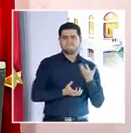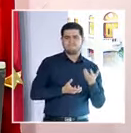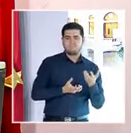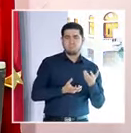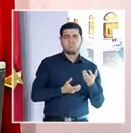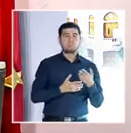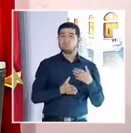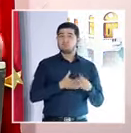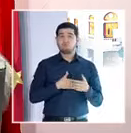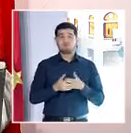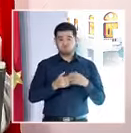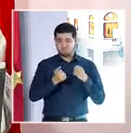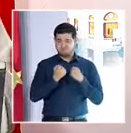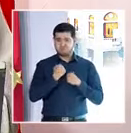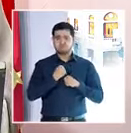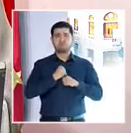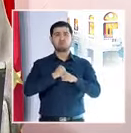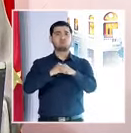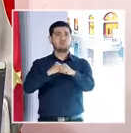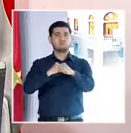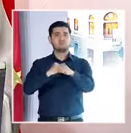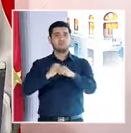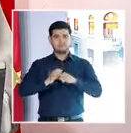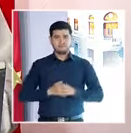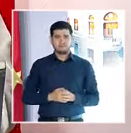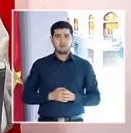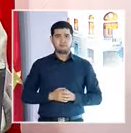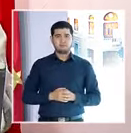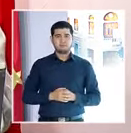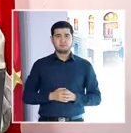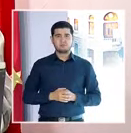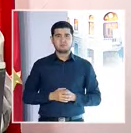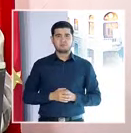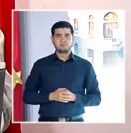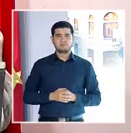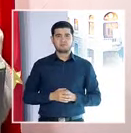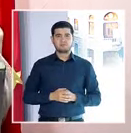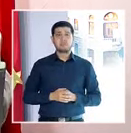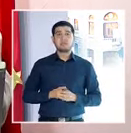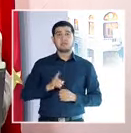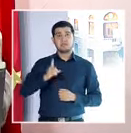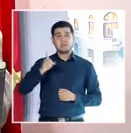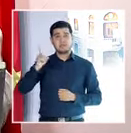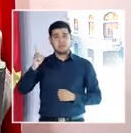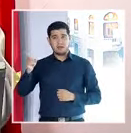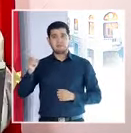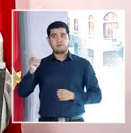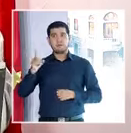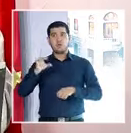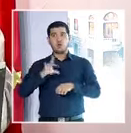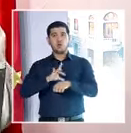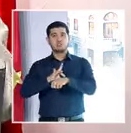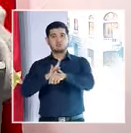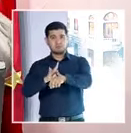en el Erasmo Meoz, que ha sido el espacio en donde